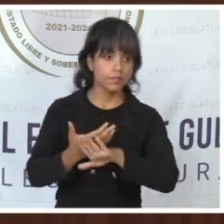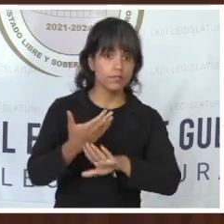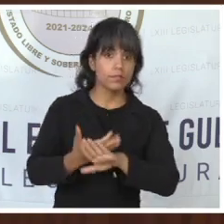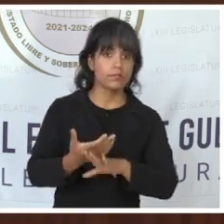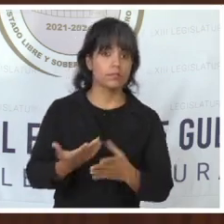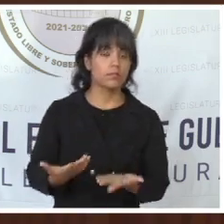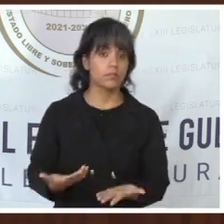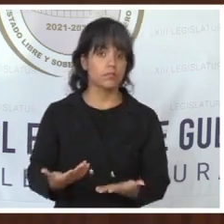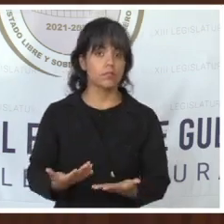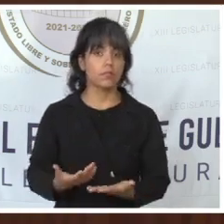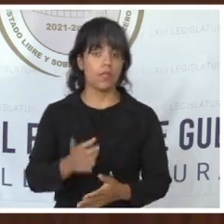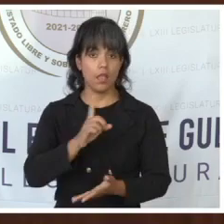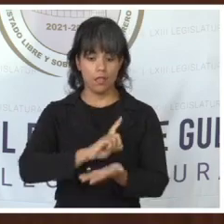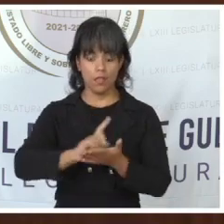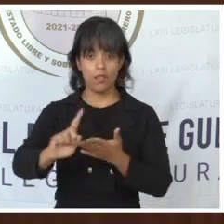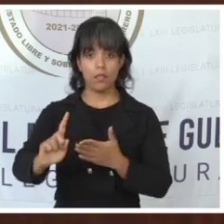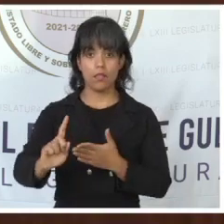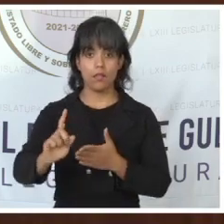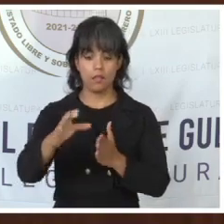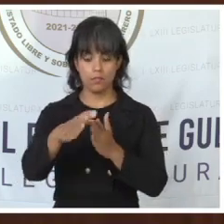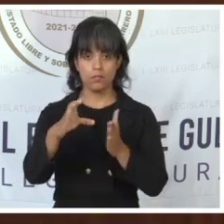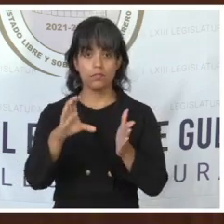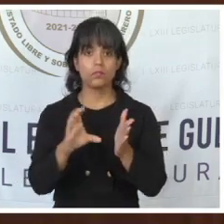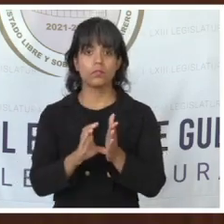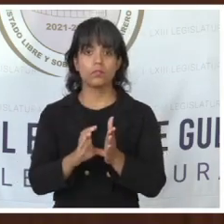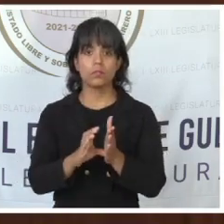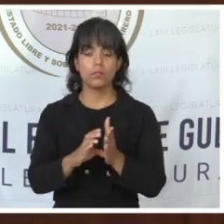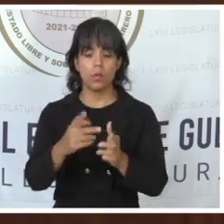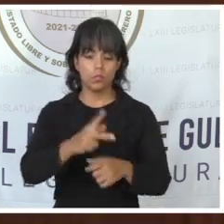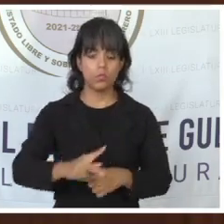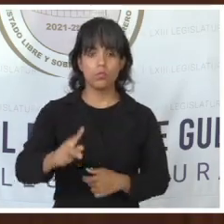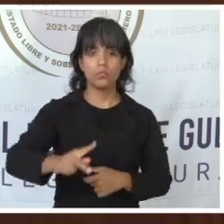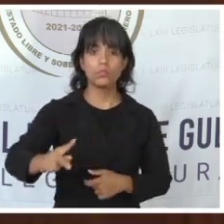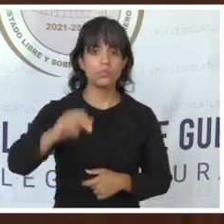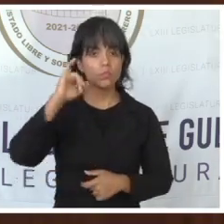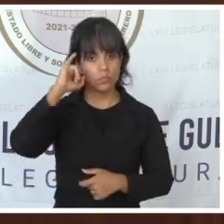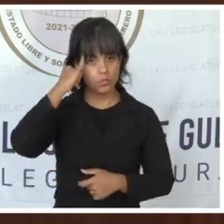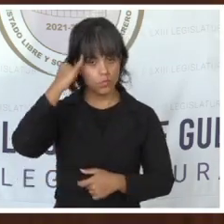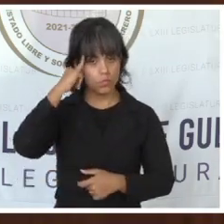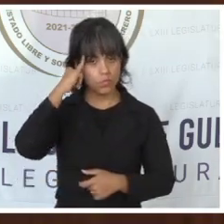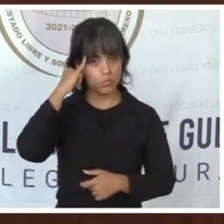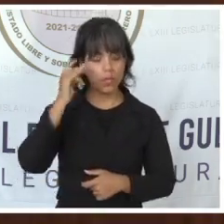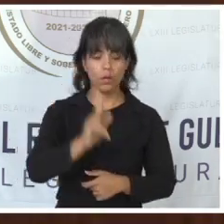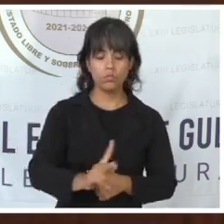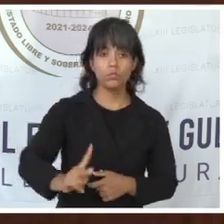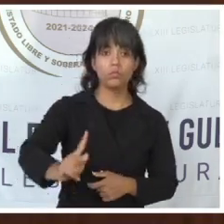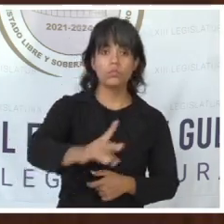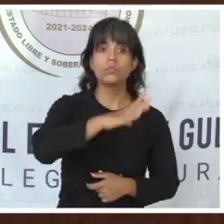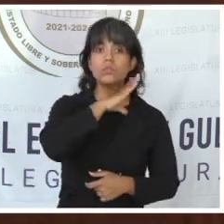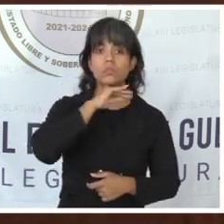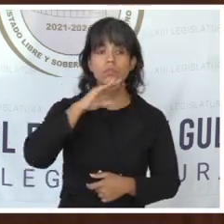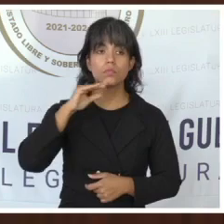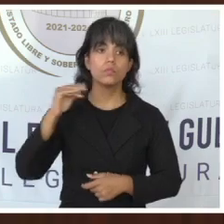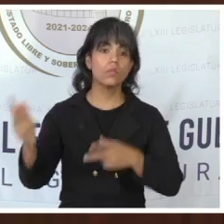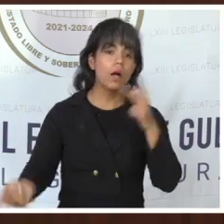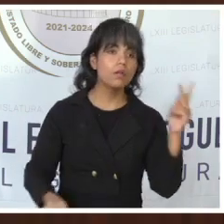derecho constitucional que tienen los pueblos originarios, los pueblos afros, a ser consultados.